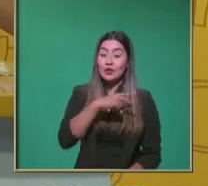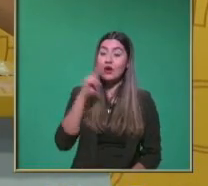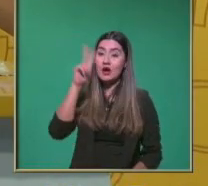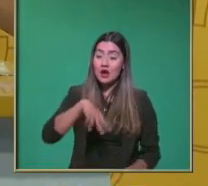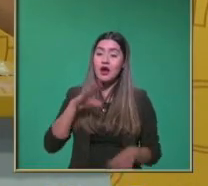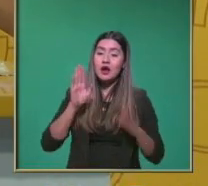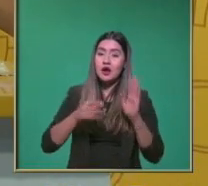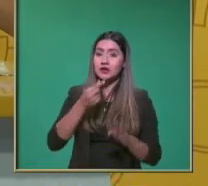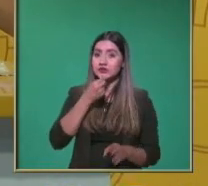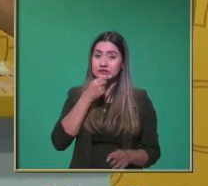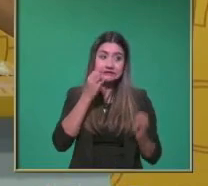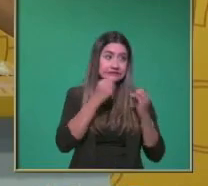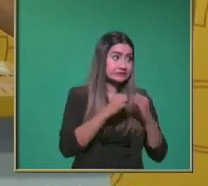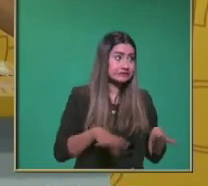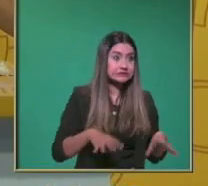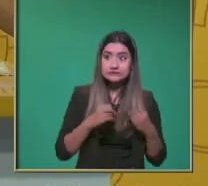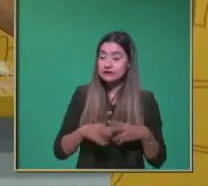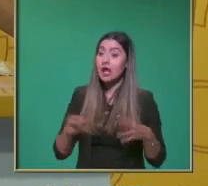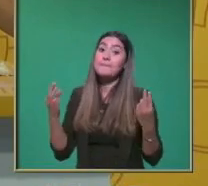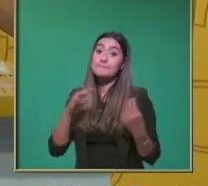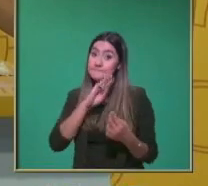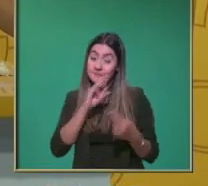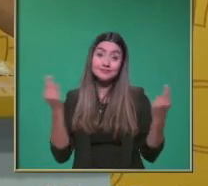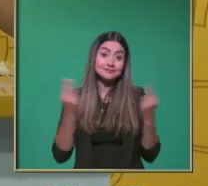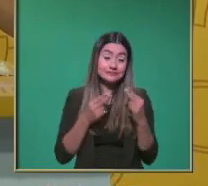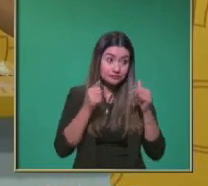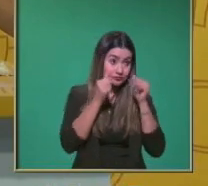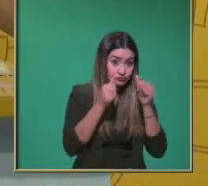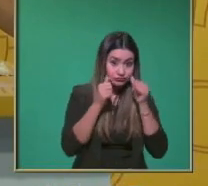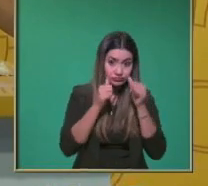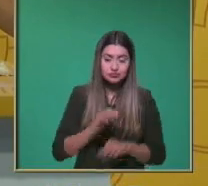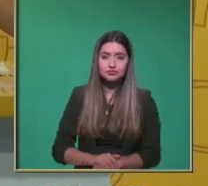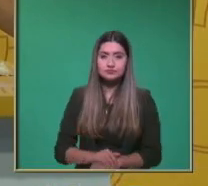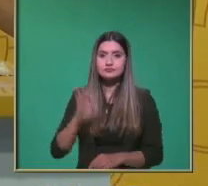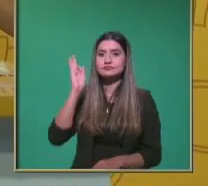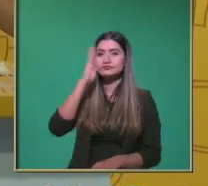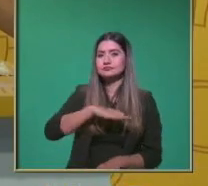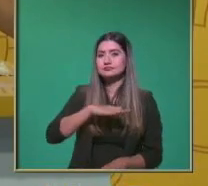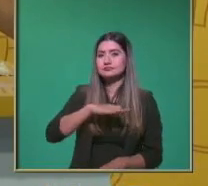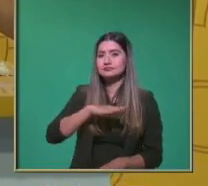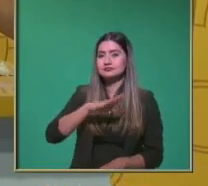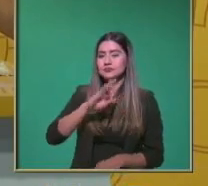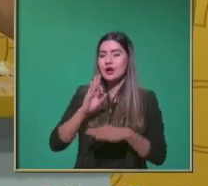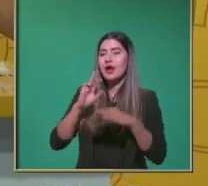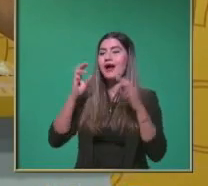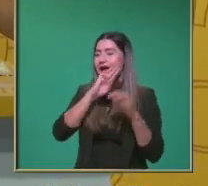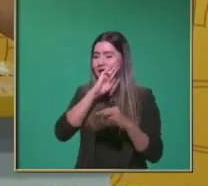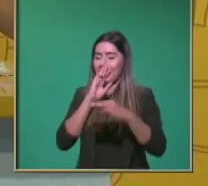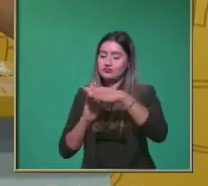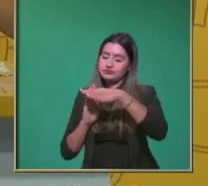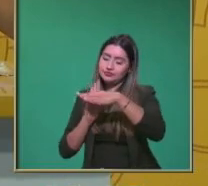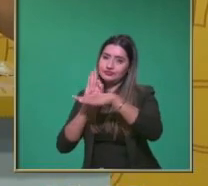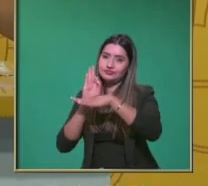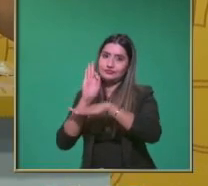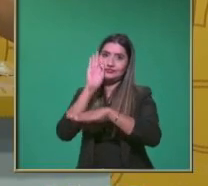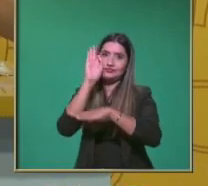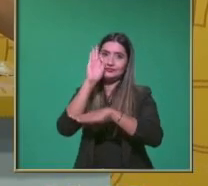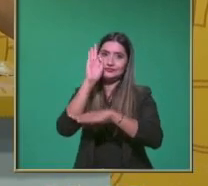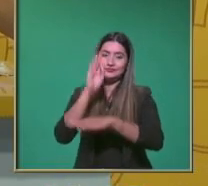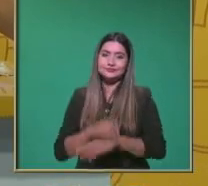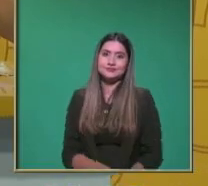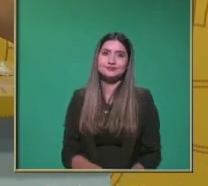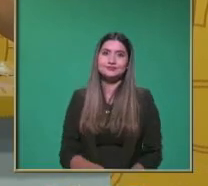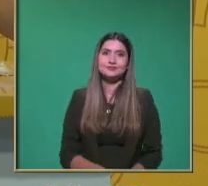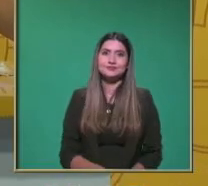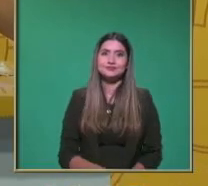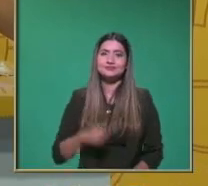estar siempre con mami y estar al pendiente. Y la fantasía es, pues, que la mamá se aparece. Yo creo que este cuento todos los niños se lo saben.